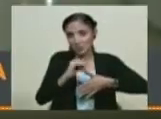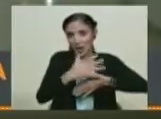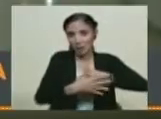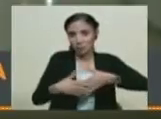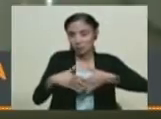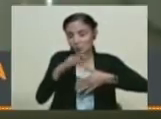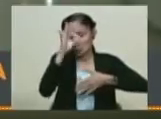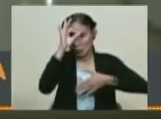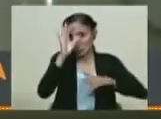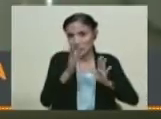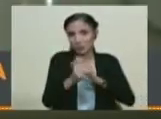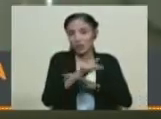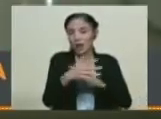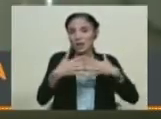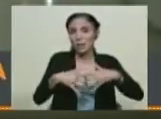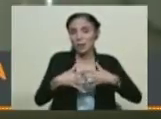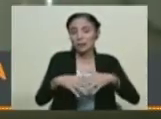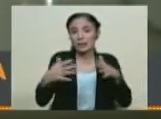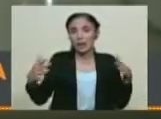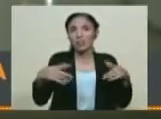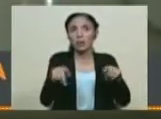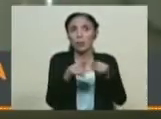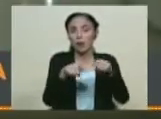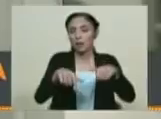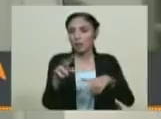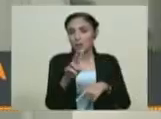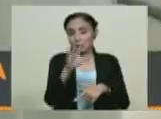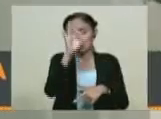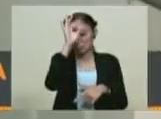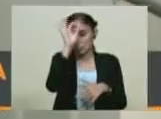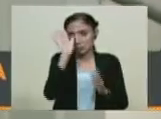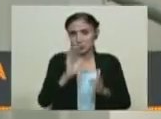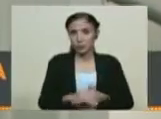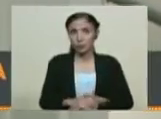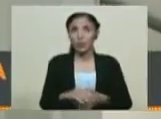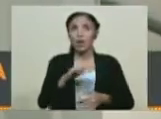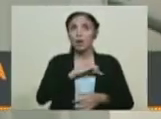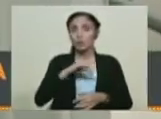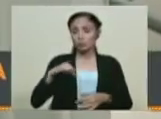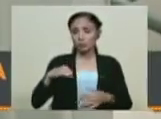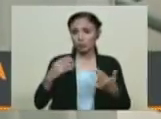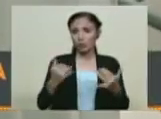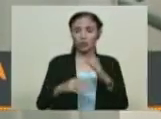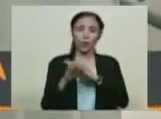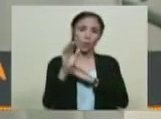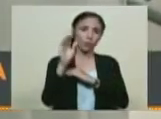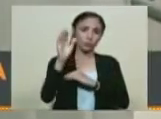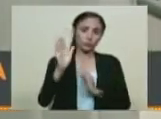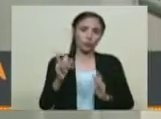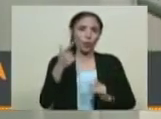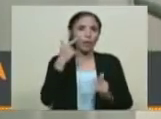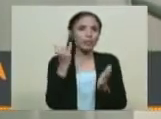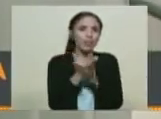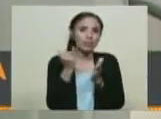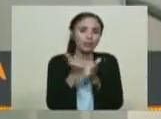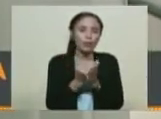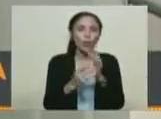Quiere decir, muchachos, muchachas, compañeros, compañeras, que estamos viajando al futuro. Ustedes están siendo testigos del futuro.